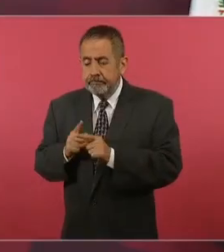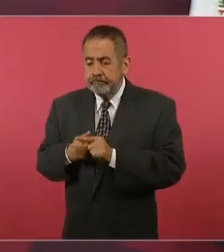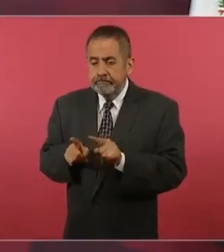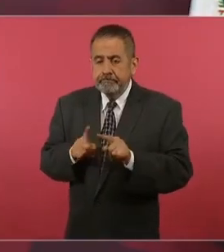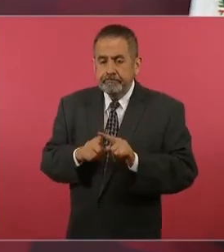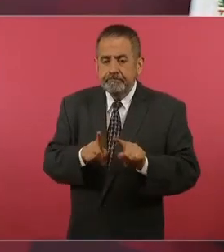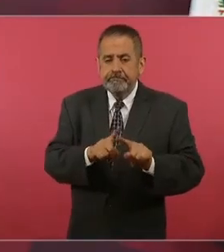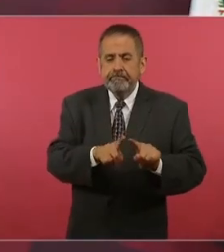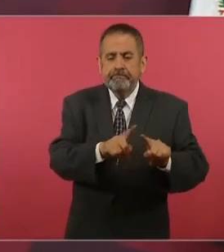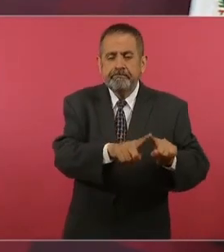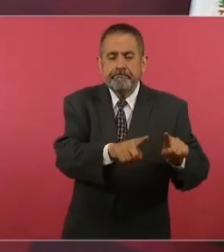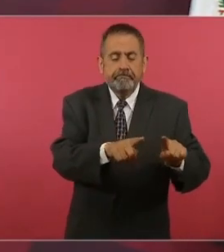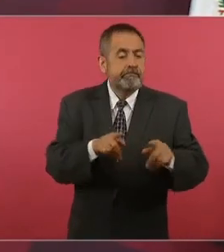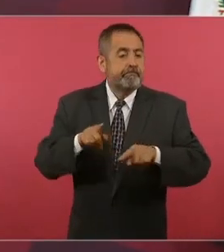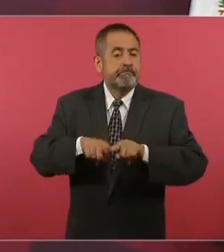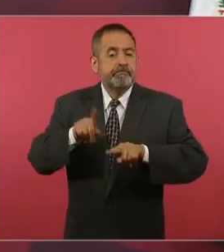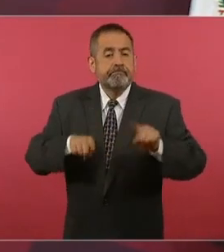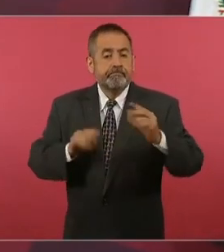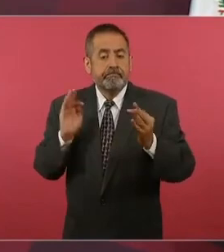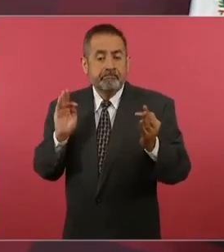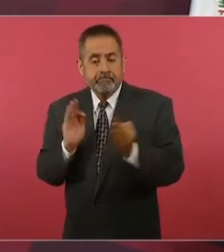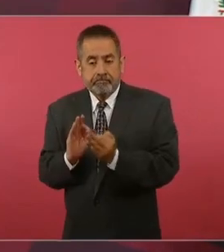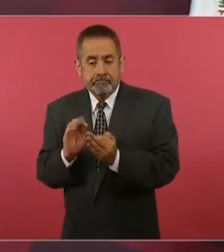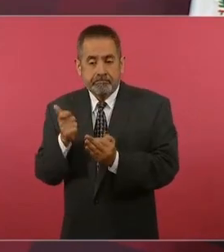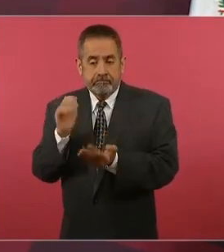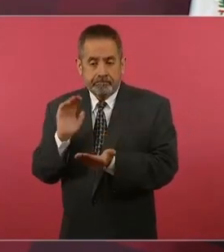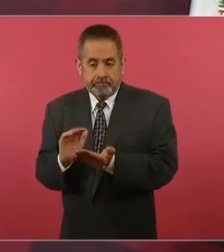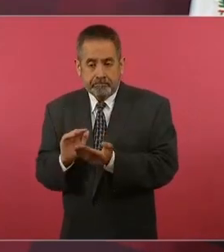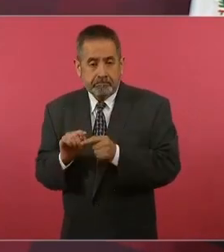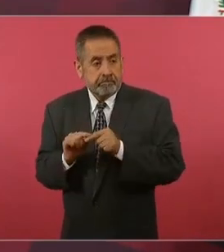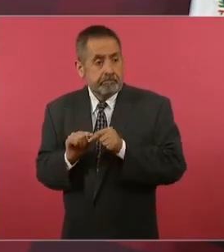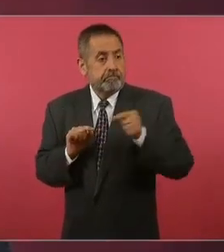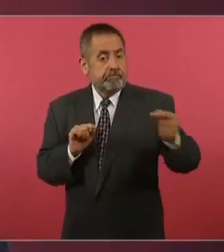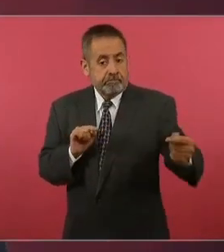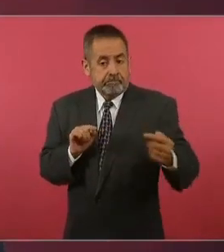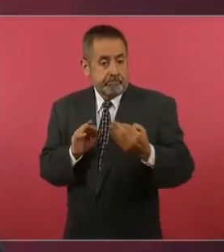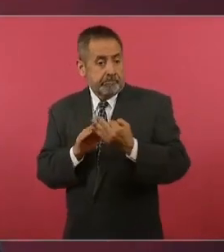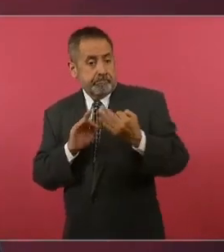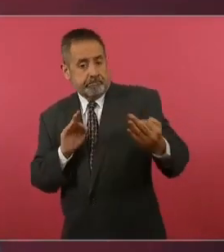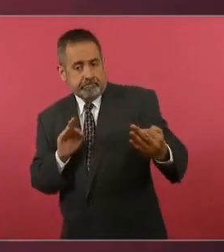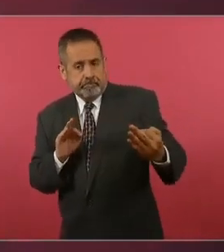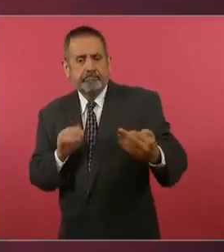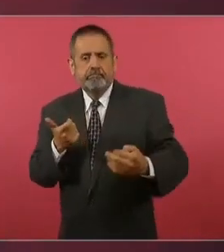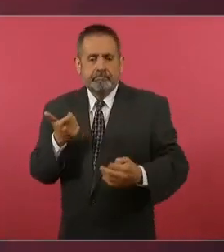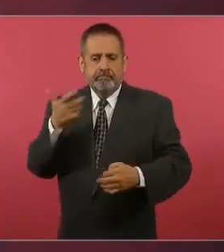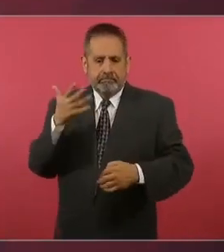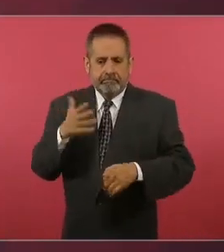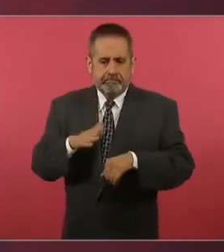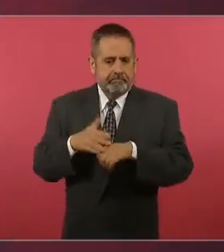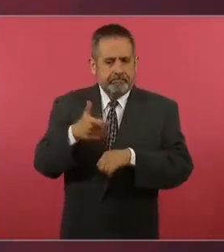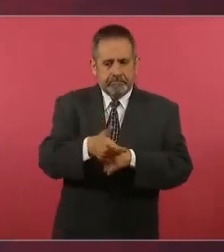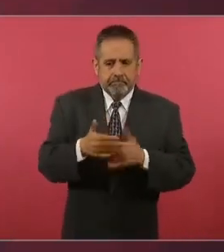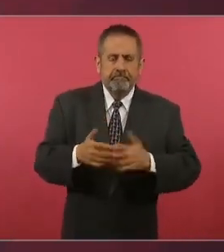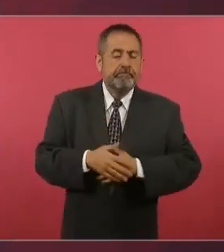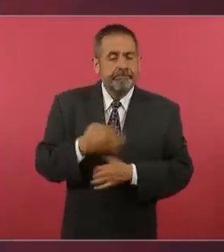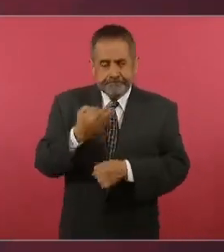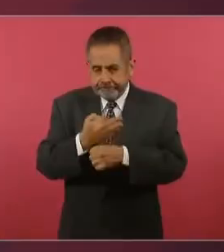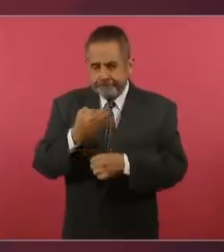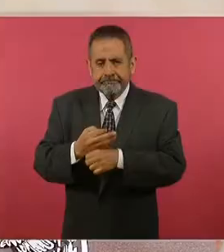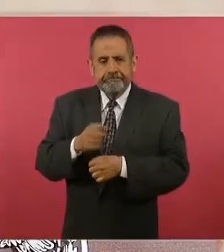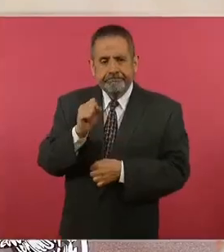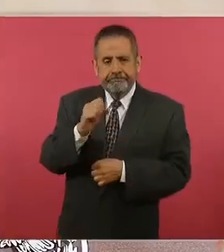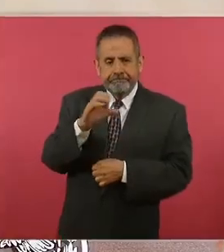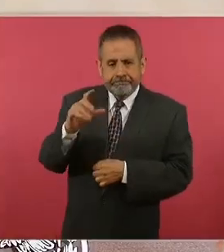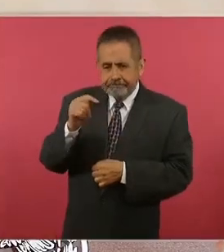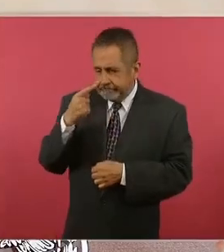estos costos que ya tiene el suburbano actual. También estas tarifas están siendo revisadas por la Secretaría de